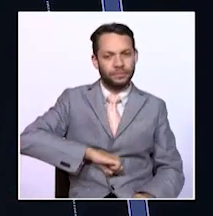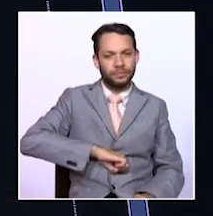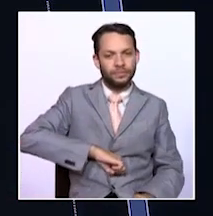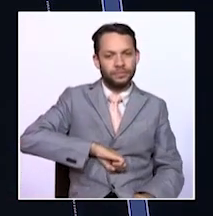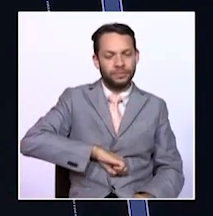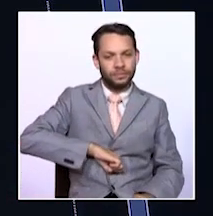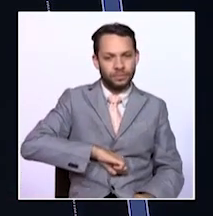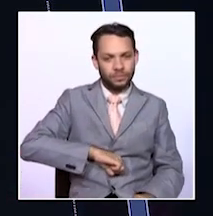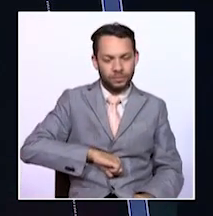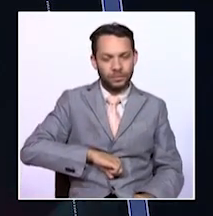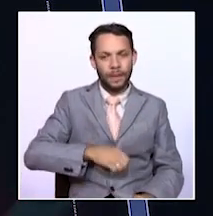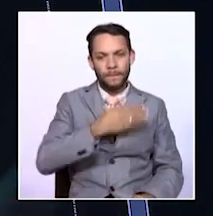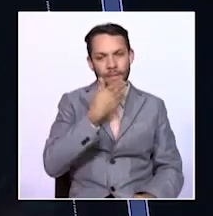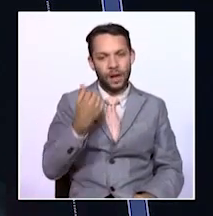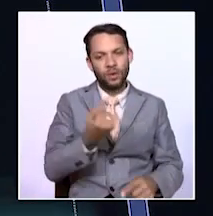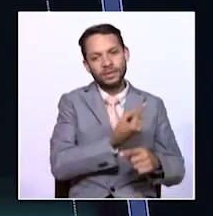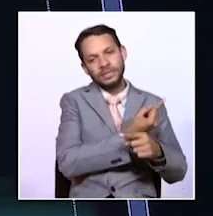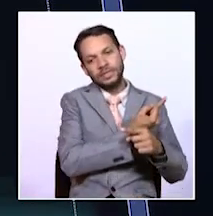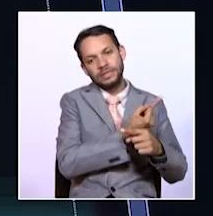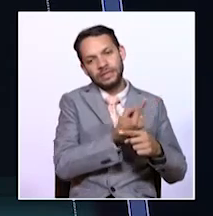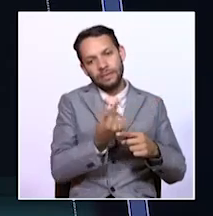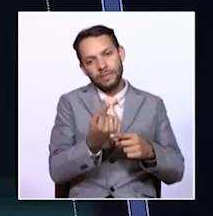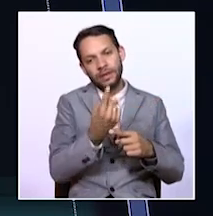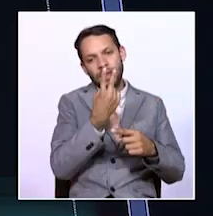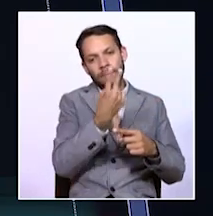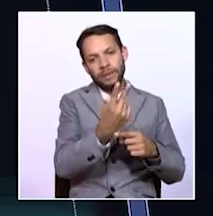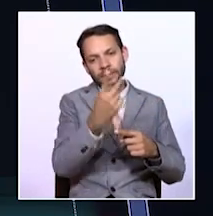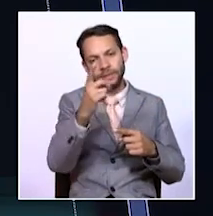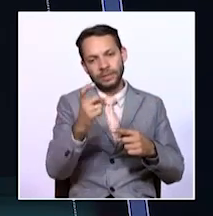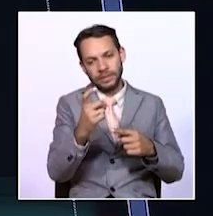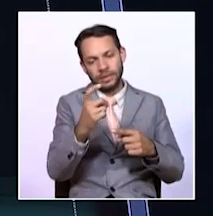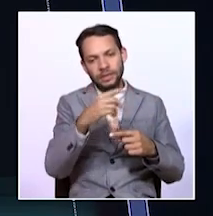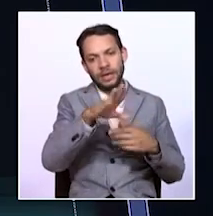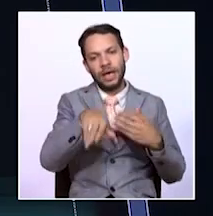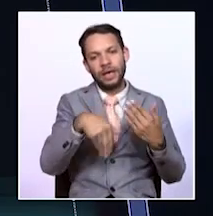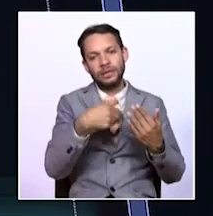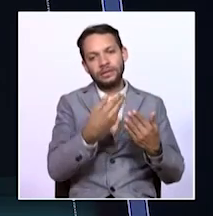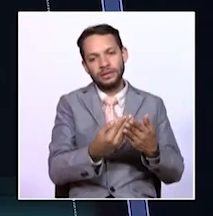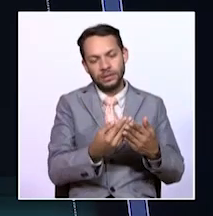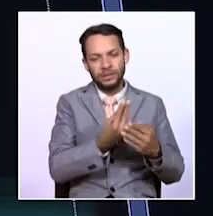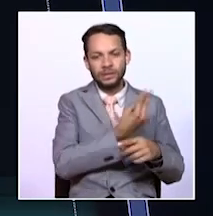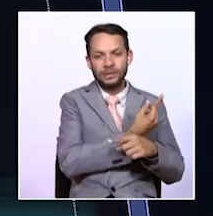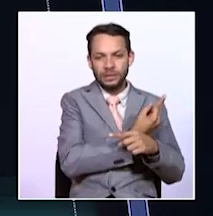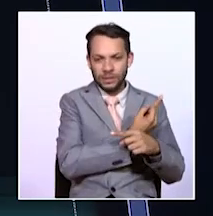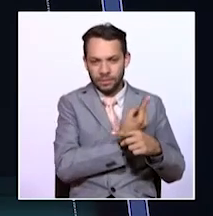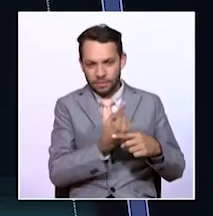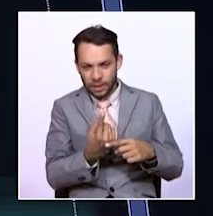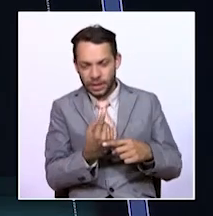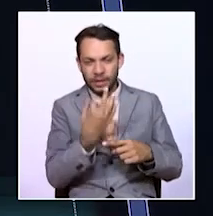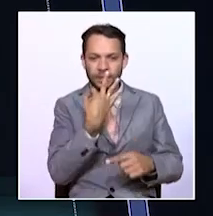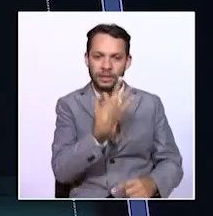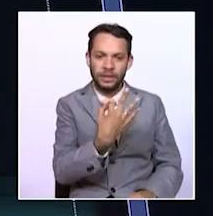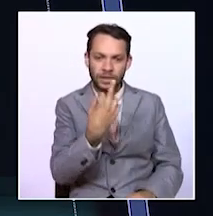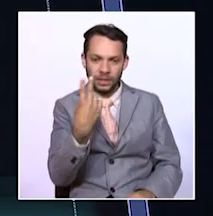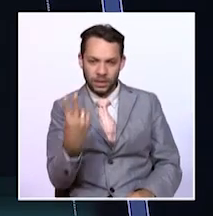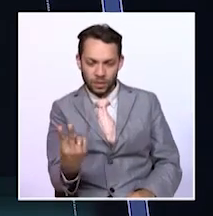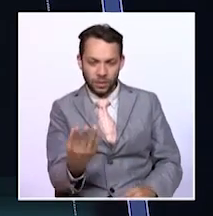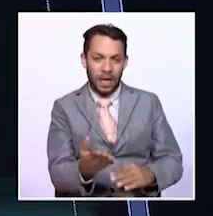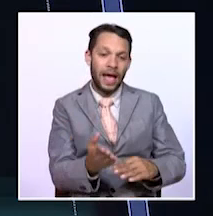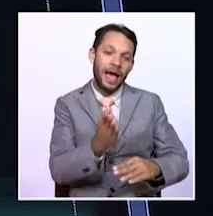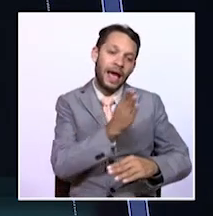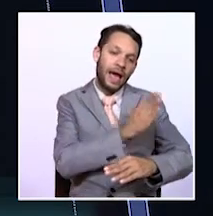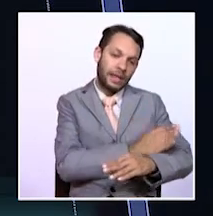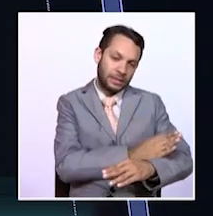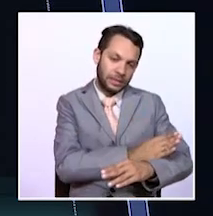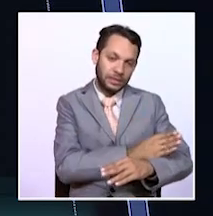la semana 26 y la semana 32, puesto que antes de la semana 26 las facciones y los rasgos